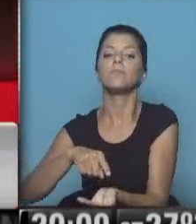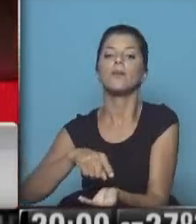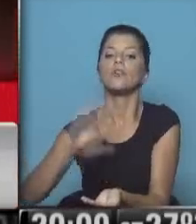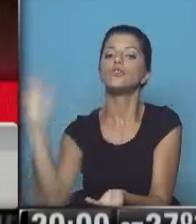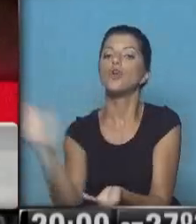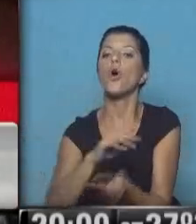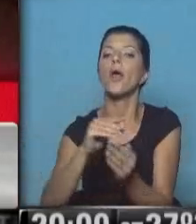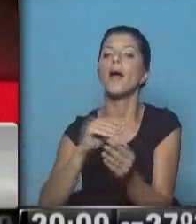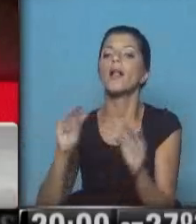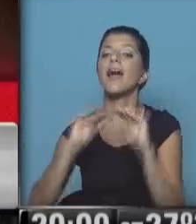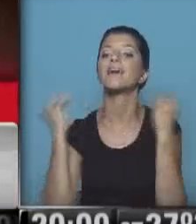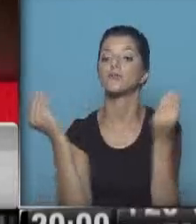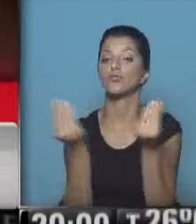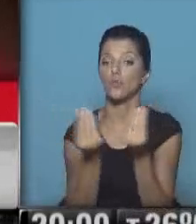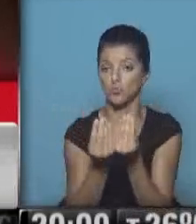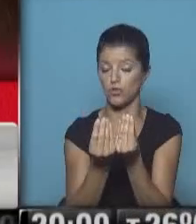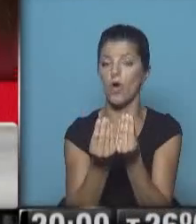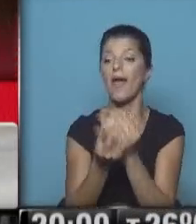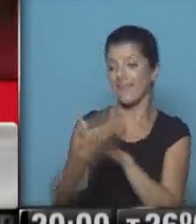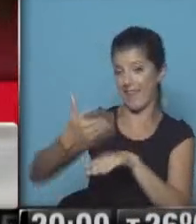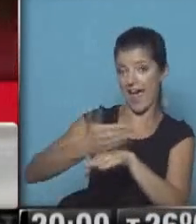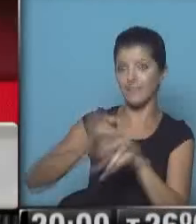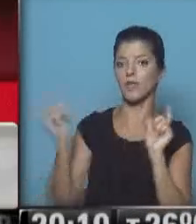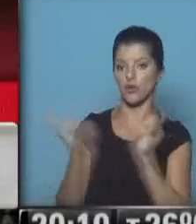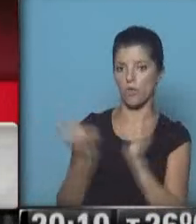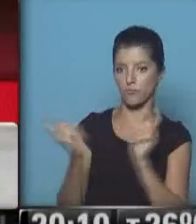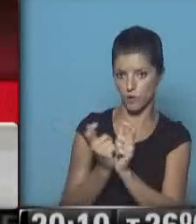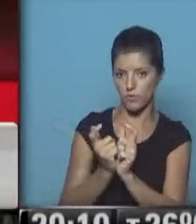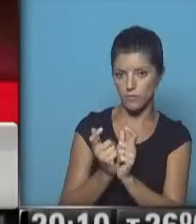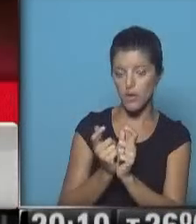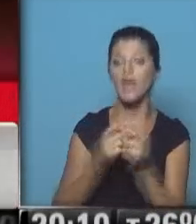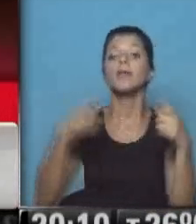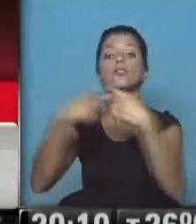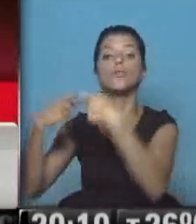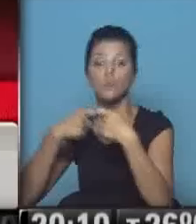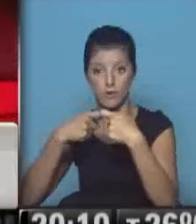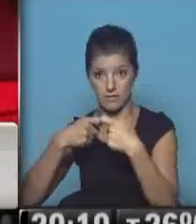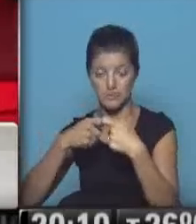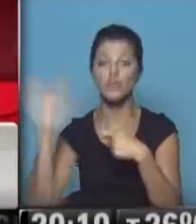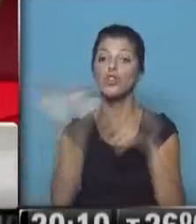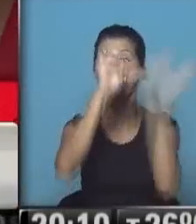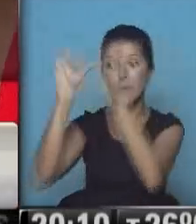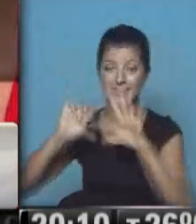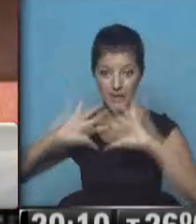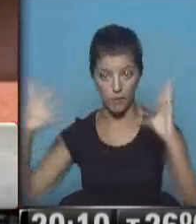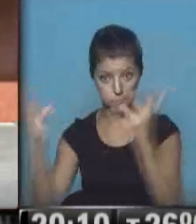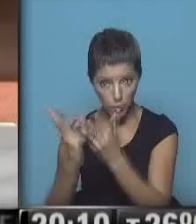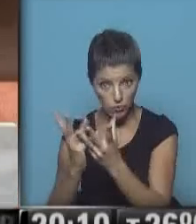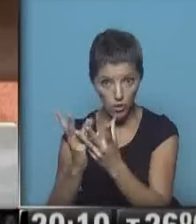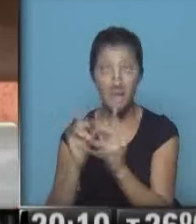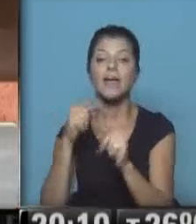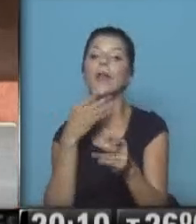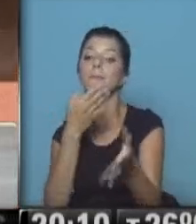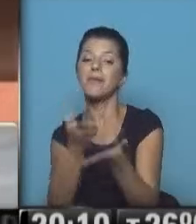las resoluciones de las cumbres y de los organismos multilaterales de todos los países del mundo que le reclaman